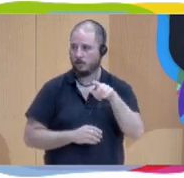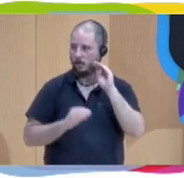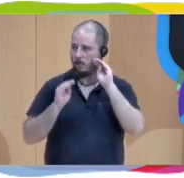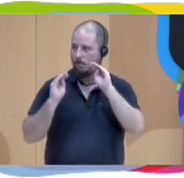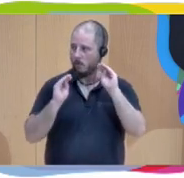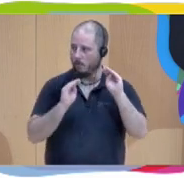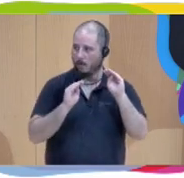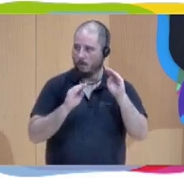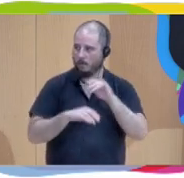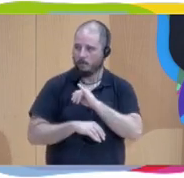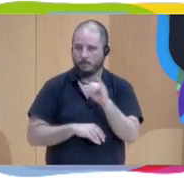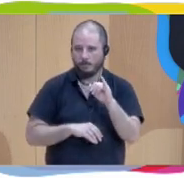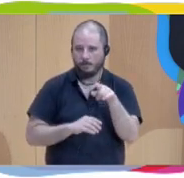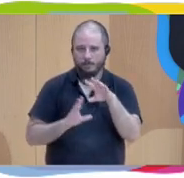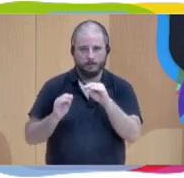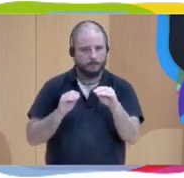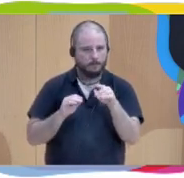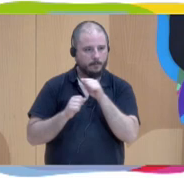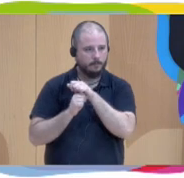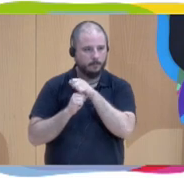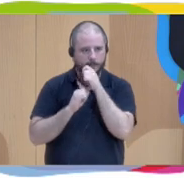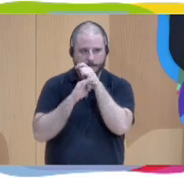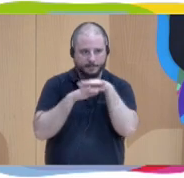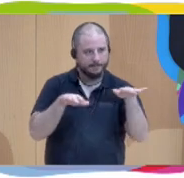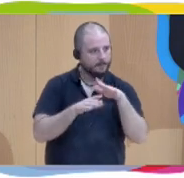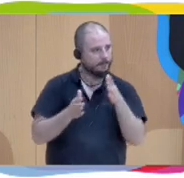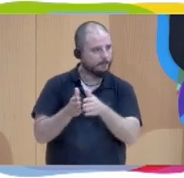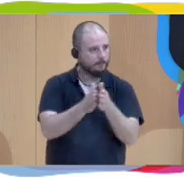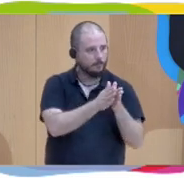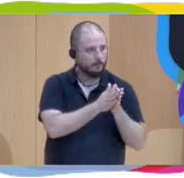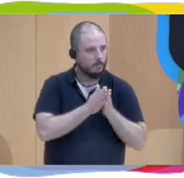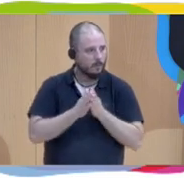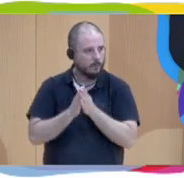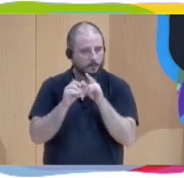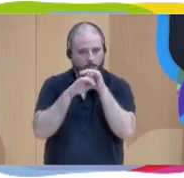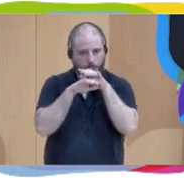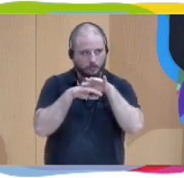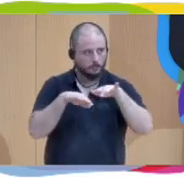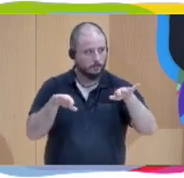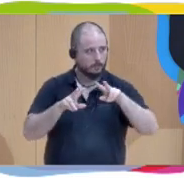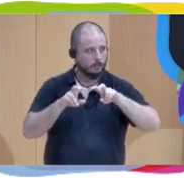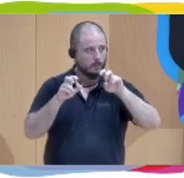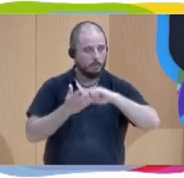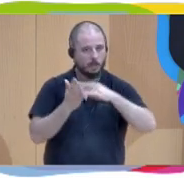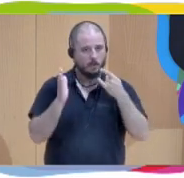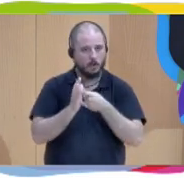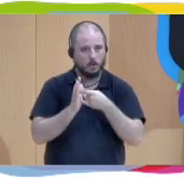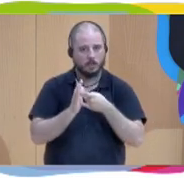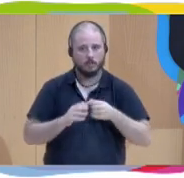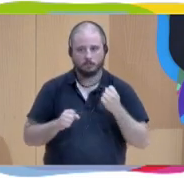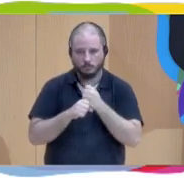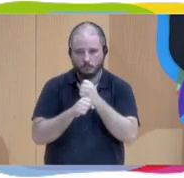utilizando, seáis capaces de trasladar a los compañeros y a las compañeras estas nuevas metodologías y enfoques de trabajo.